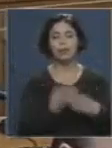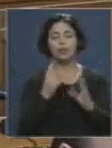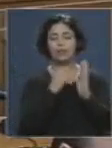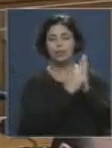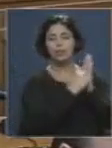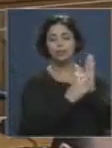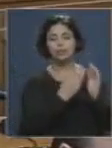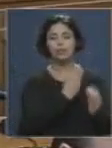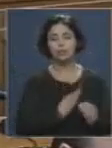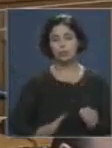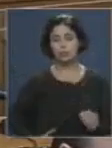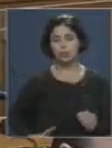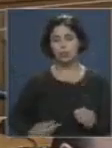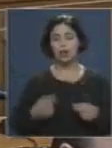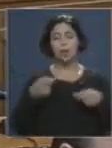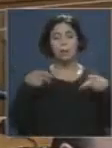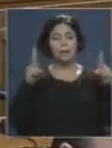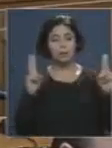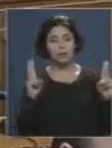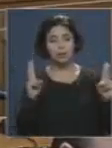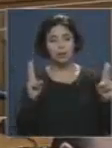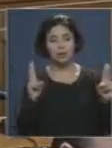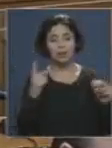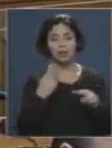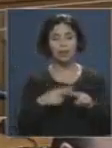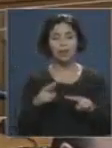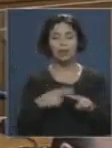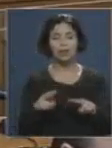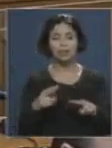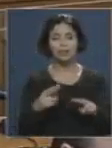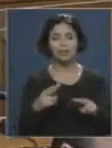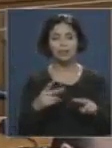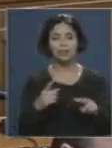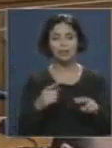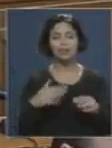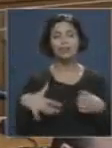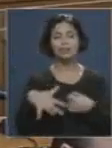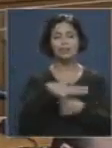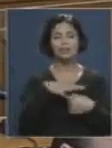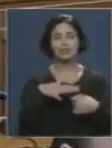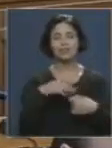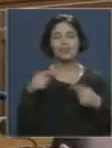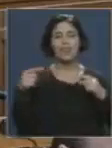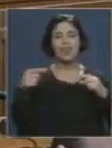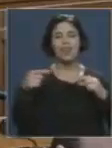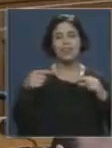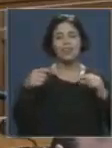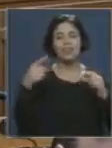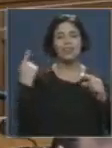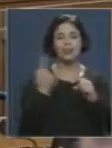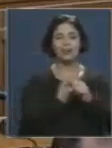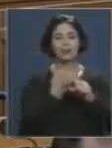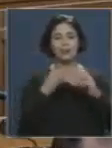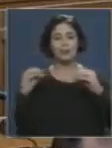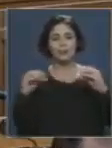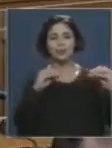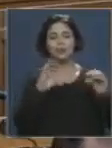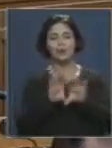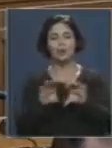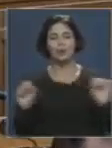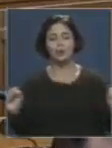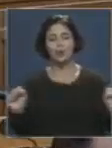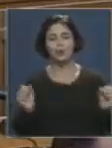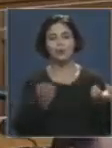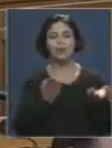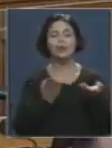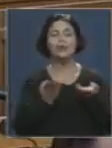indicaciones del Ejecutivo, han permitido generar esta instancia de diálogo, de acuerdo,